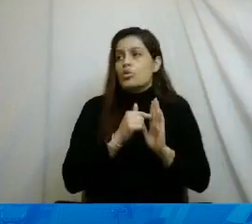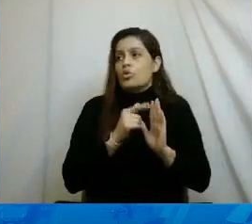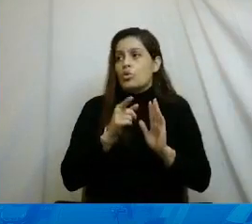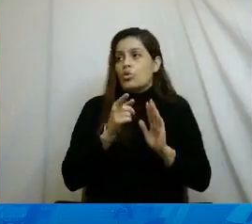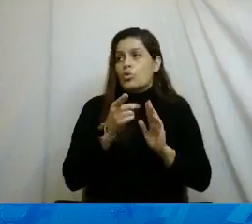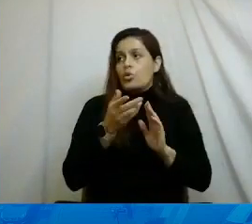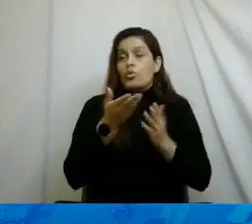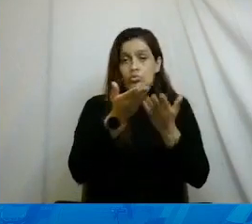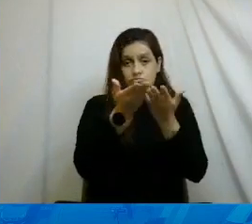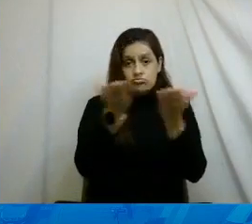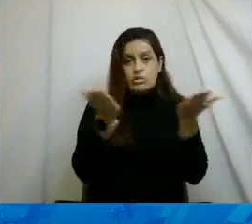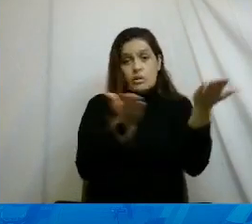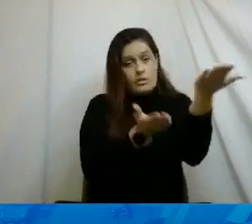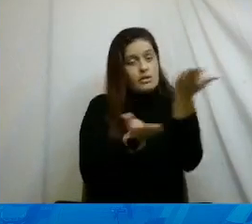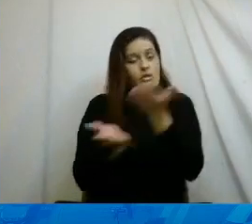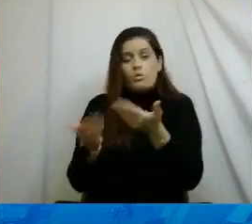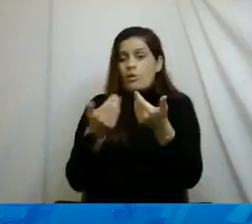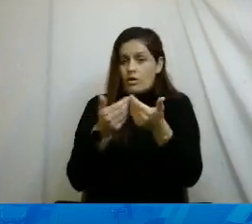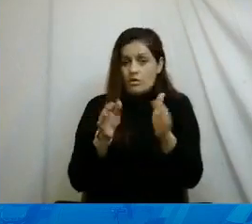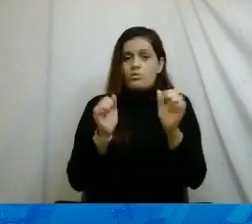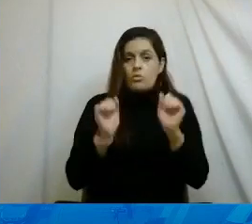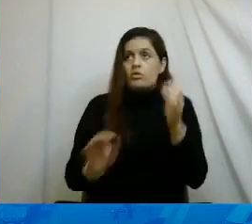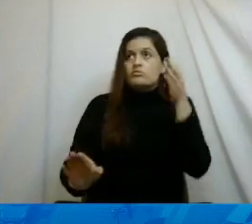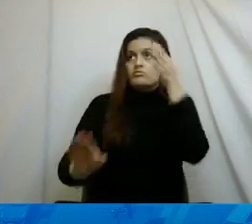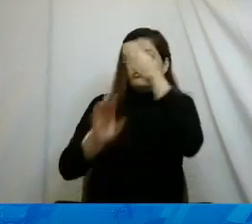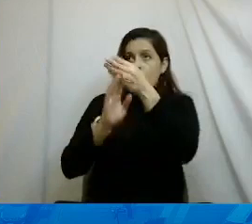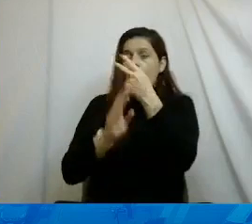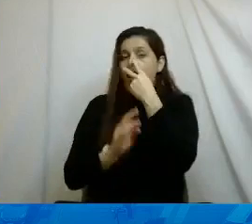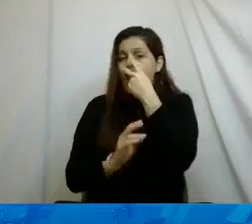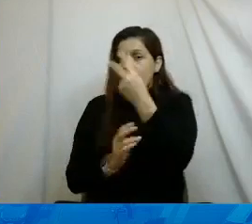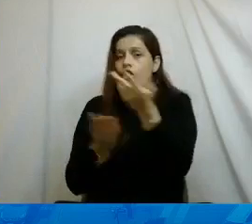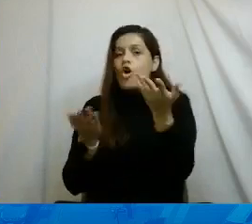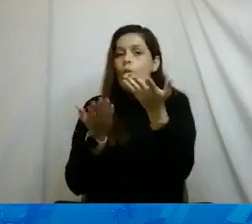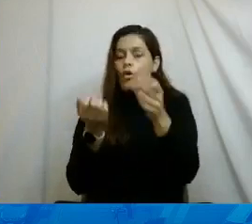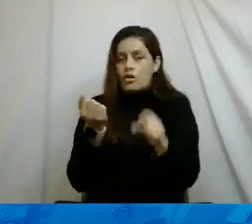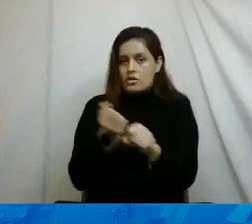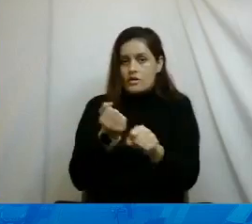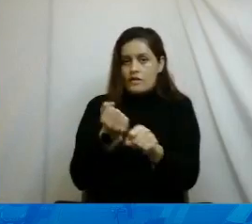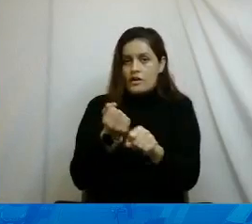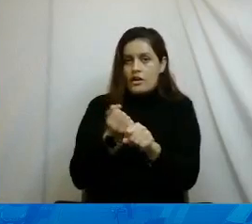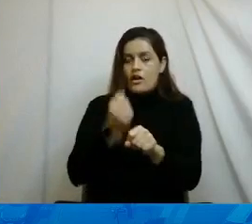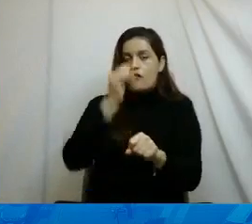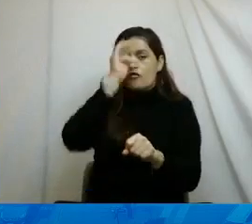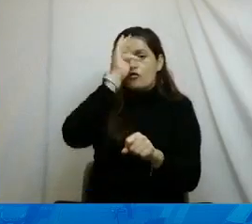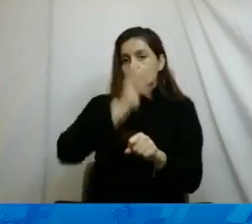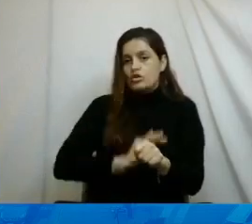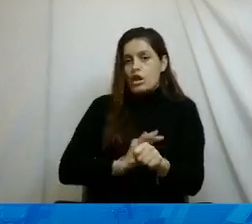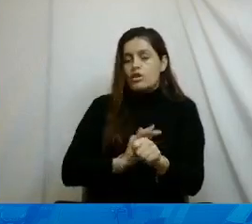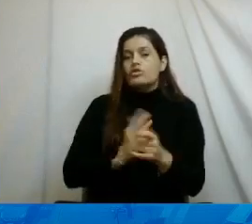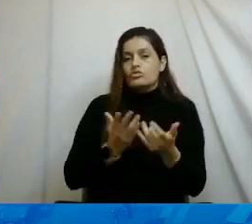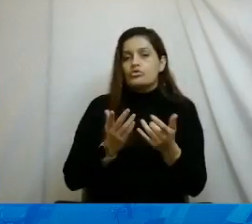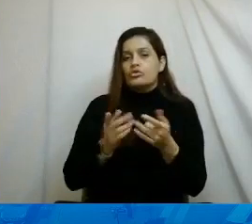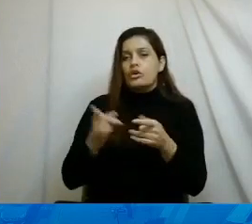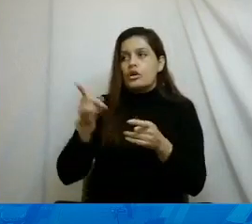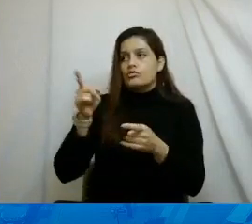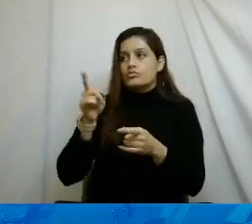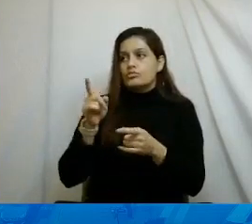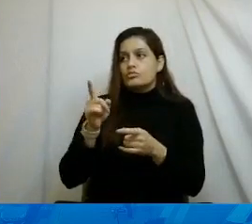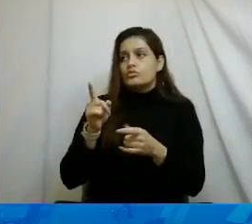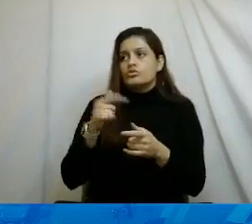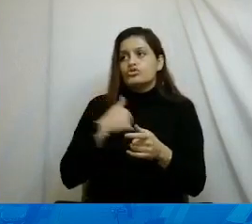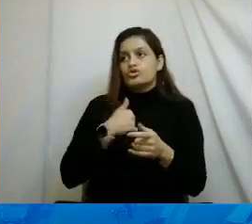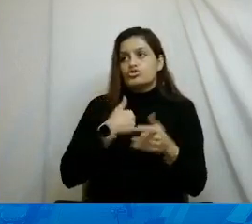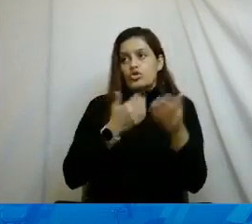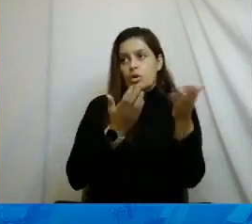queda invitado y cualquier concejal puede visitarnos y para que vean cómo trabajan los funcionarios y funcionarias de la DGA. Lo dejo invitado,